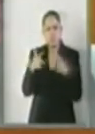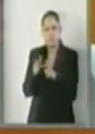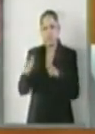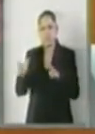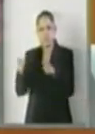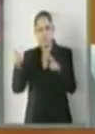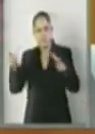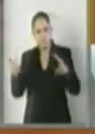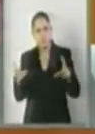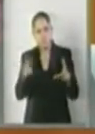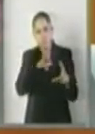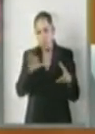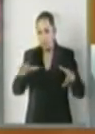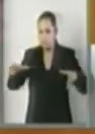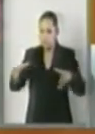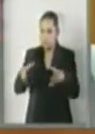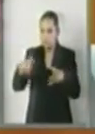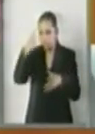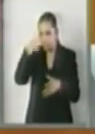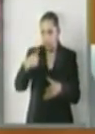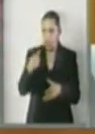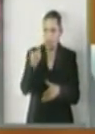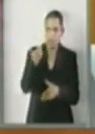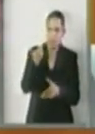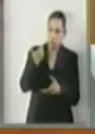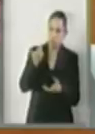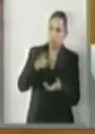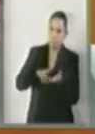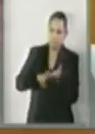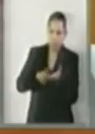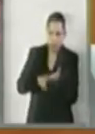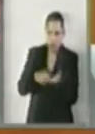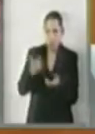desarrollo económico y urbano. Pero